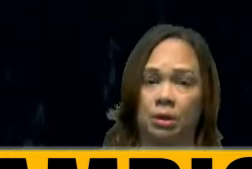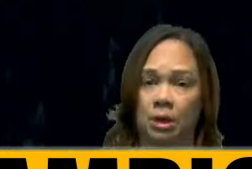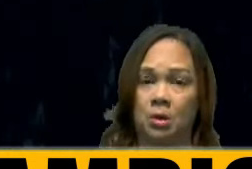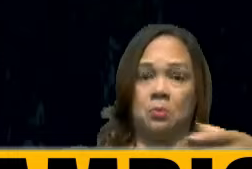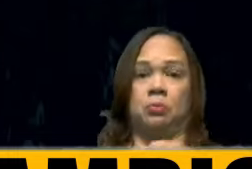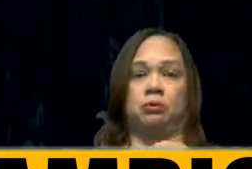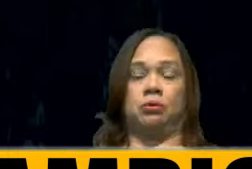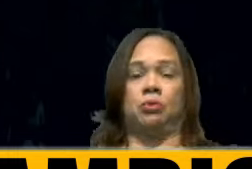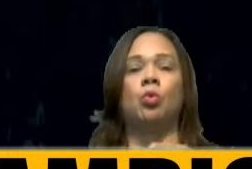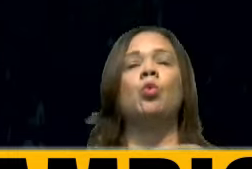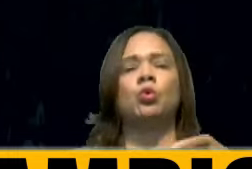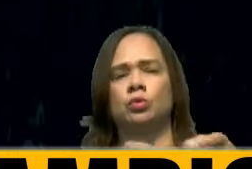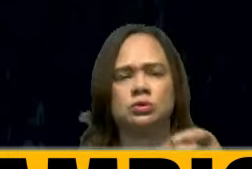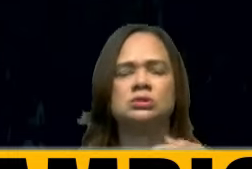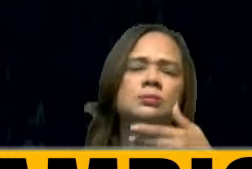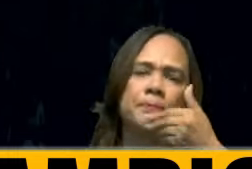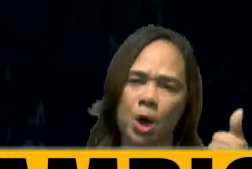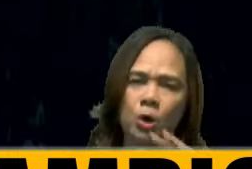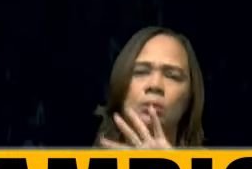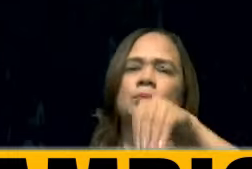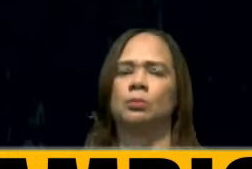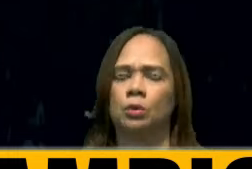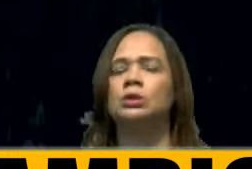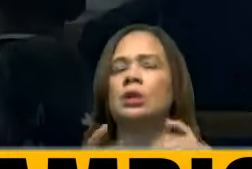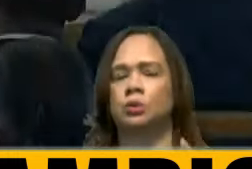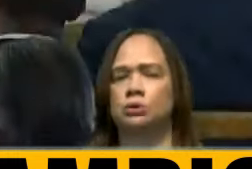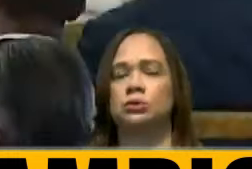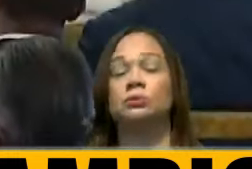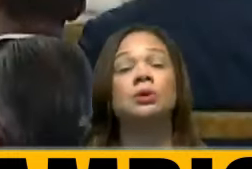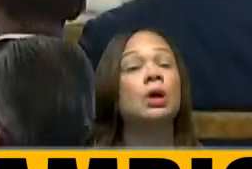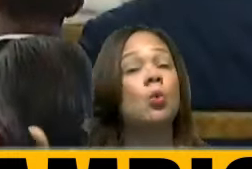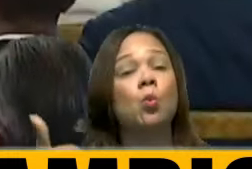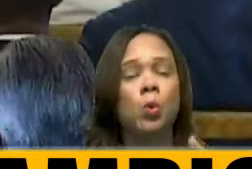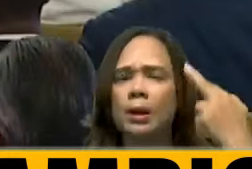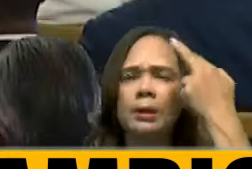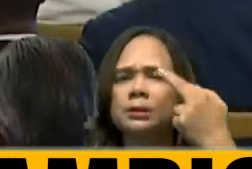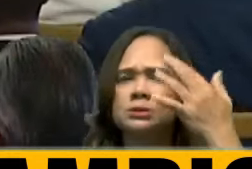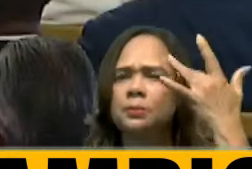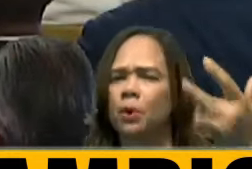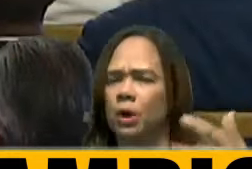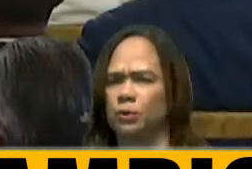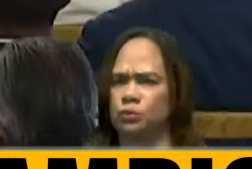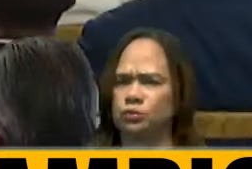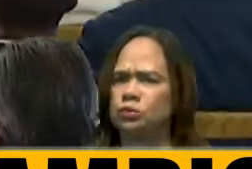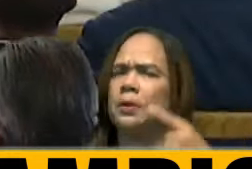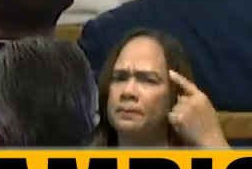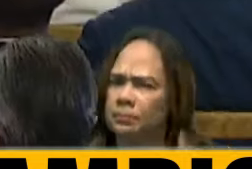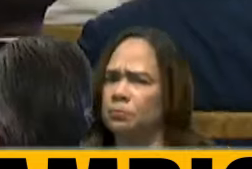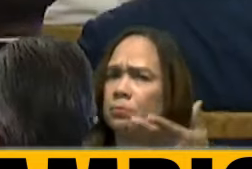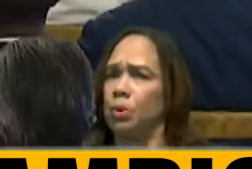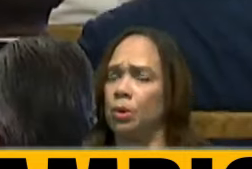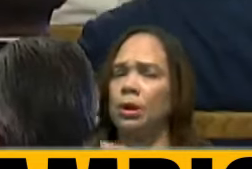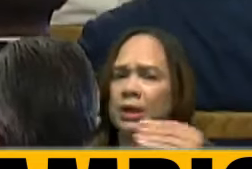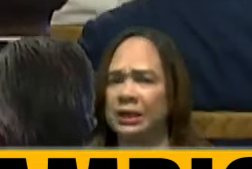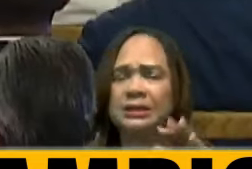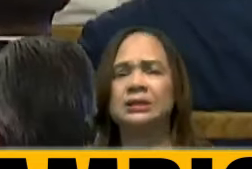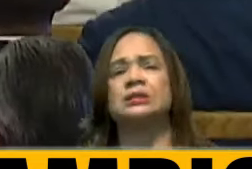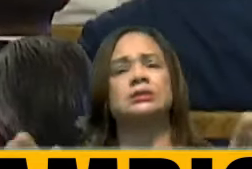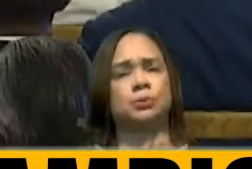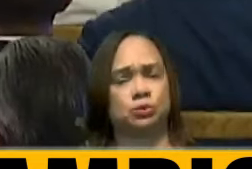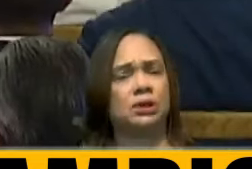permitiendo una gestión más integral de la educación Cuáles son las razones por las cuales nosotros estamos proponiendo esta